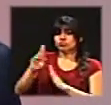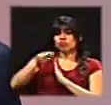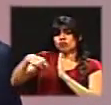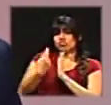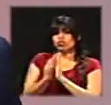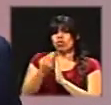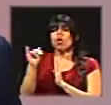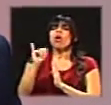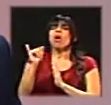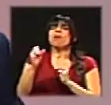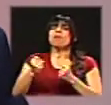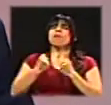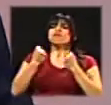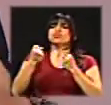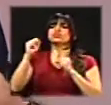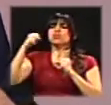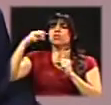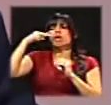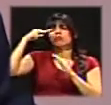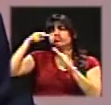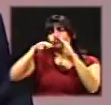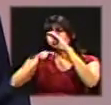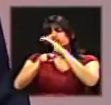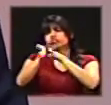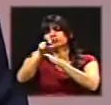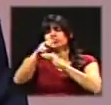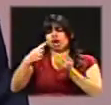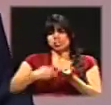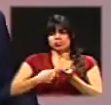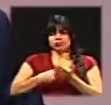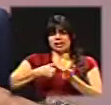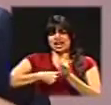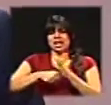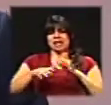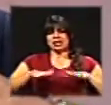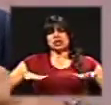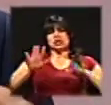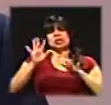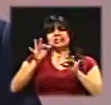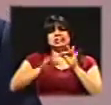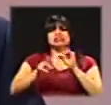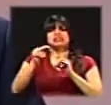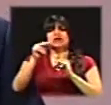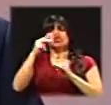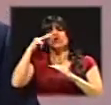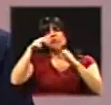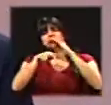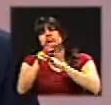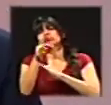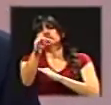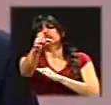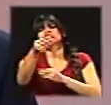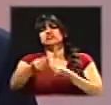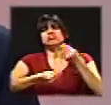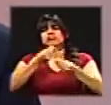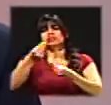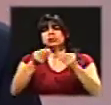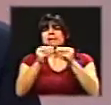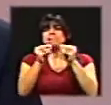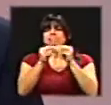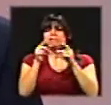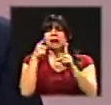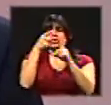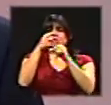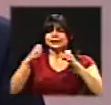esa fuerza que logra ver un poco más allá de la contienda electoral y empezar a plantear un escenario de largo plazo, de visión más